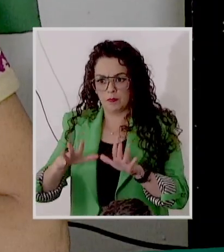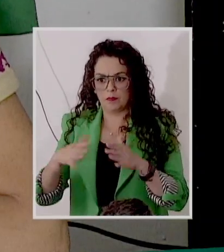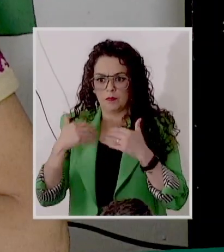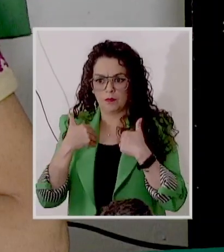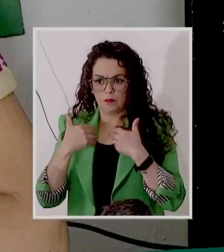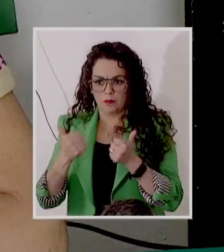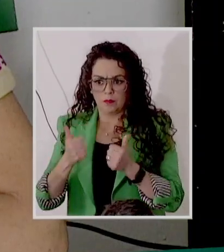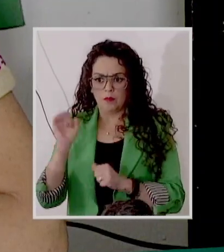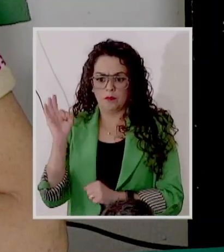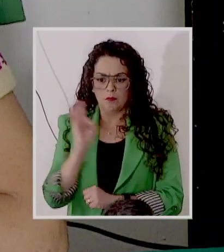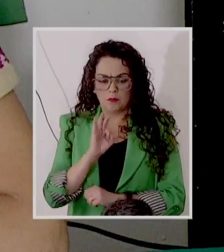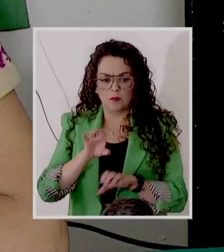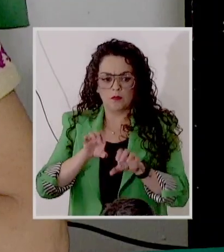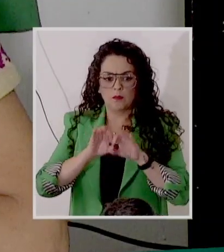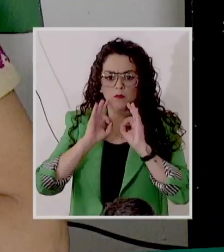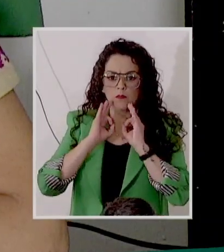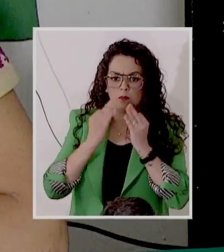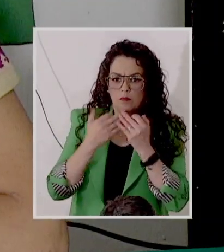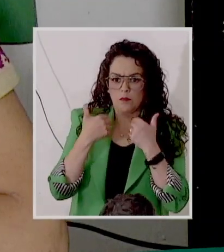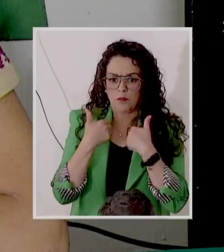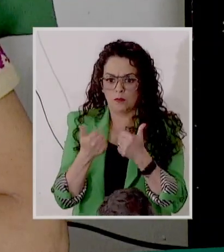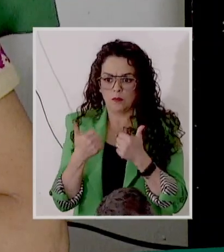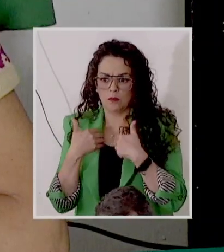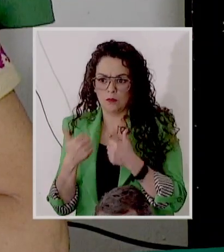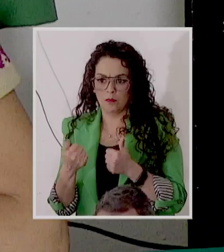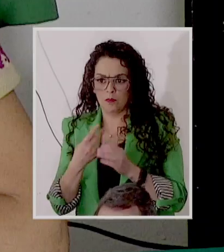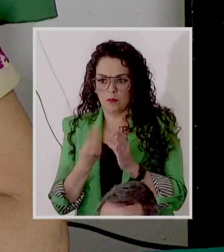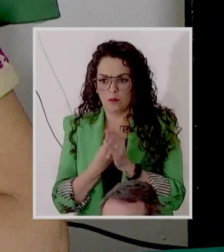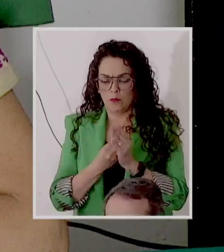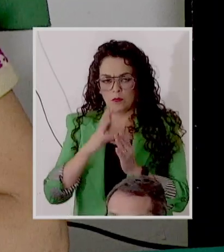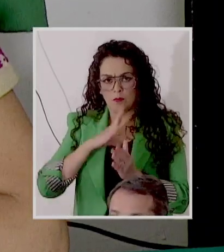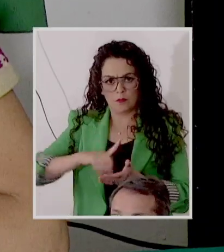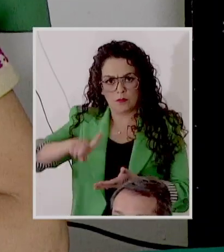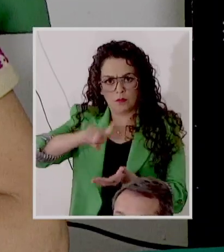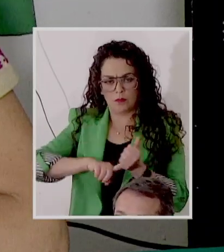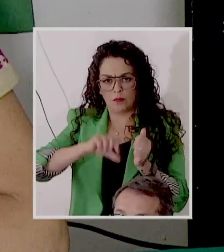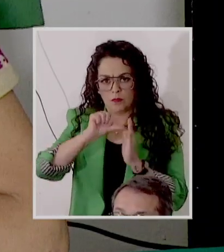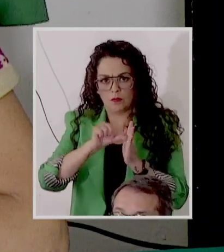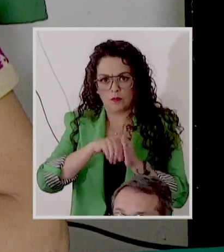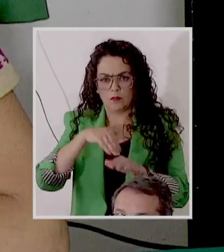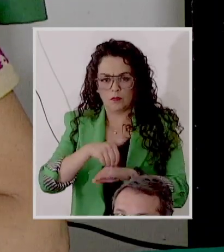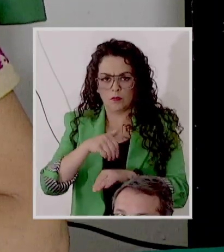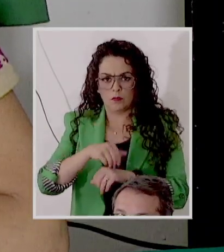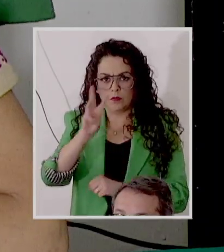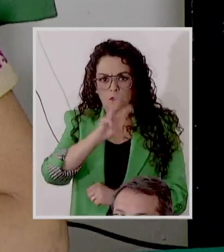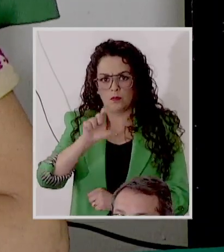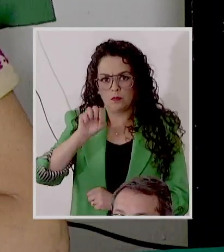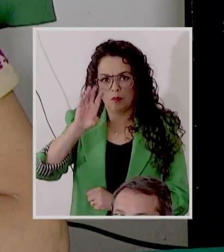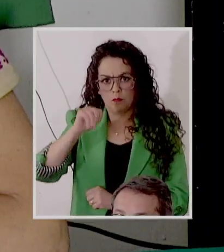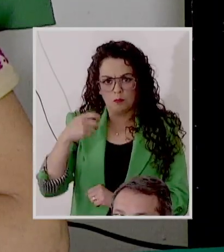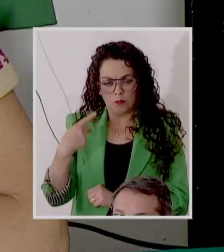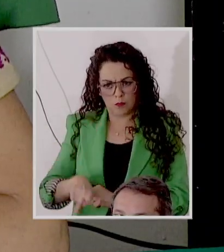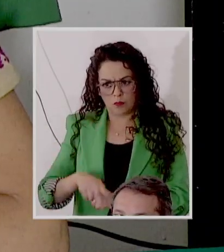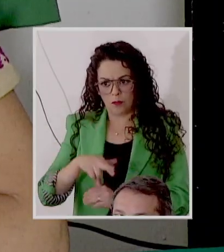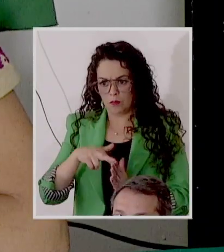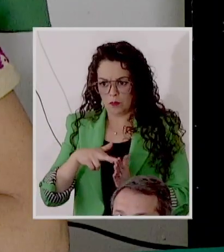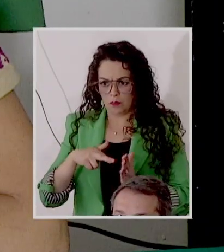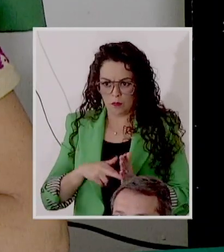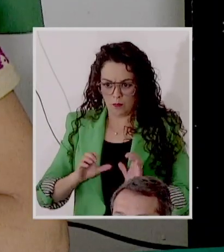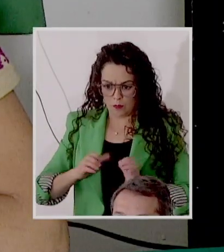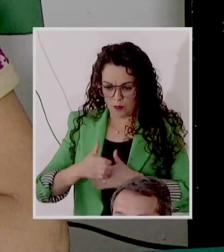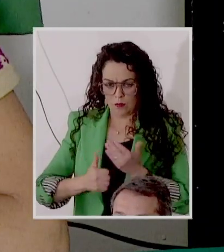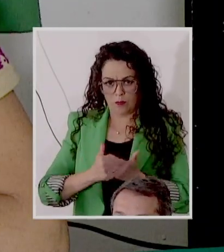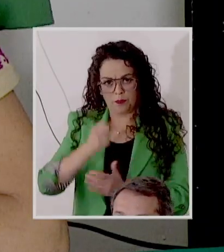posibles interpretaciones de los preceptos que contiene el artículo 329 de nuestro reglamento, mismo